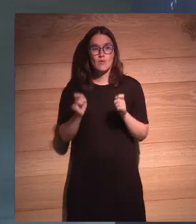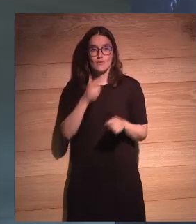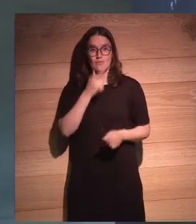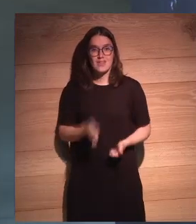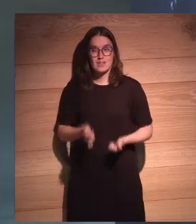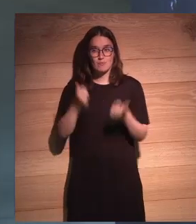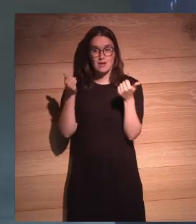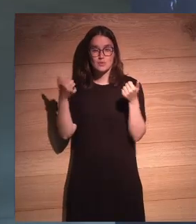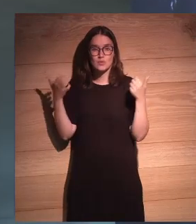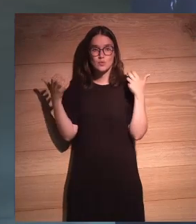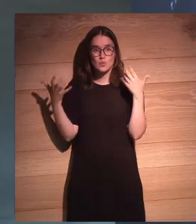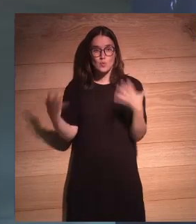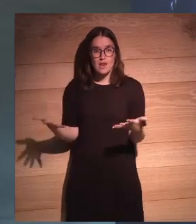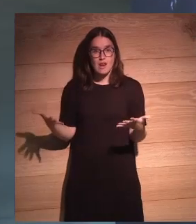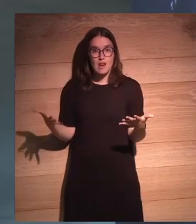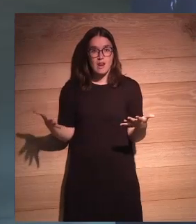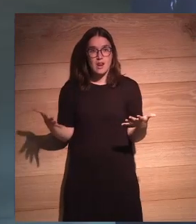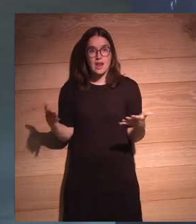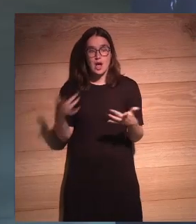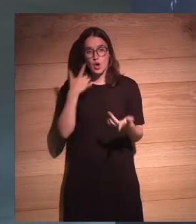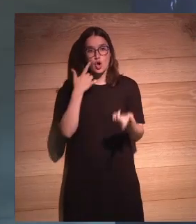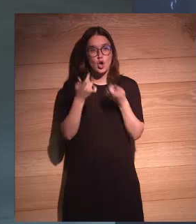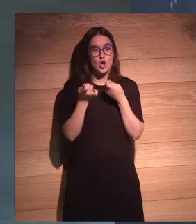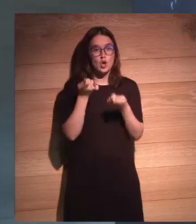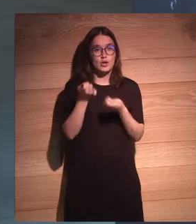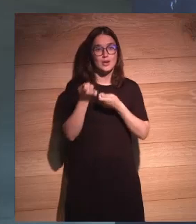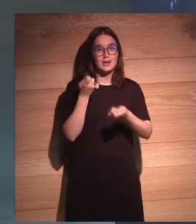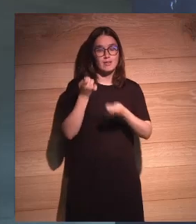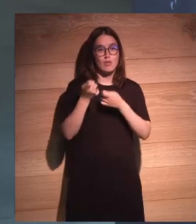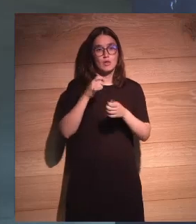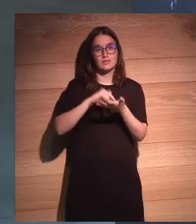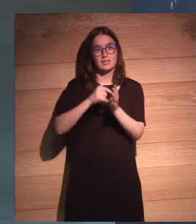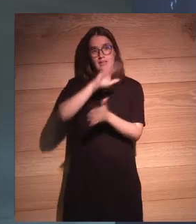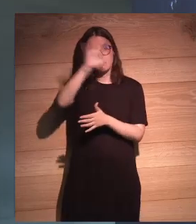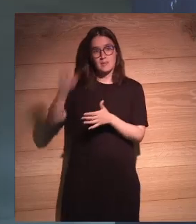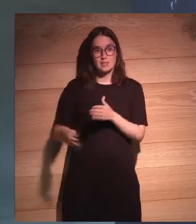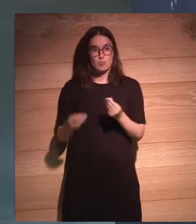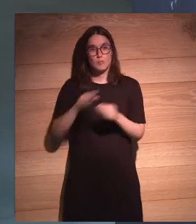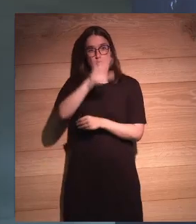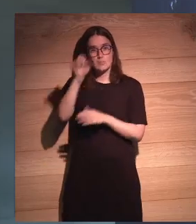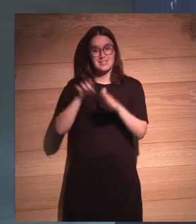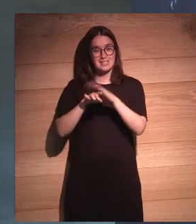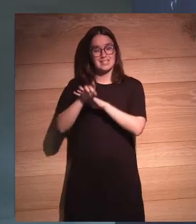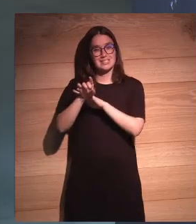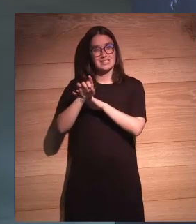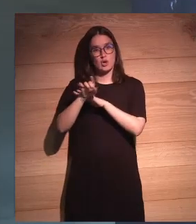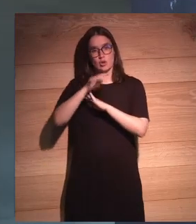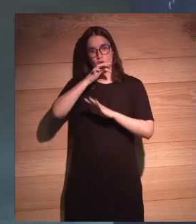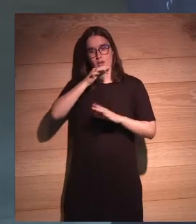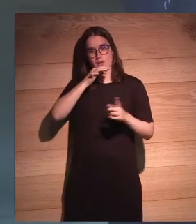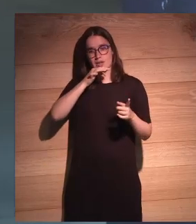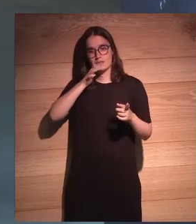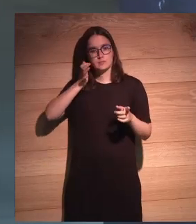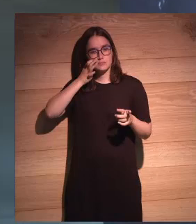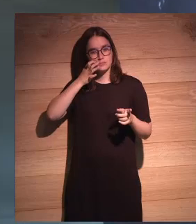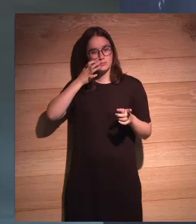facilitar lo que sería la coordinación técnica entre los distintos países. Hay muchos países en desarrollo que realmente